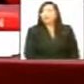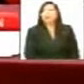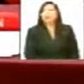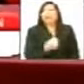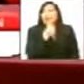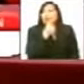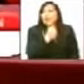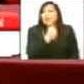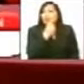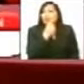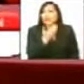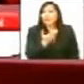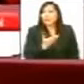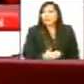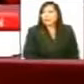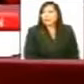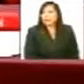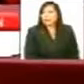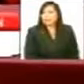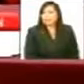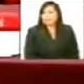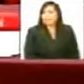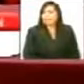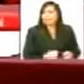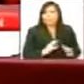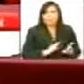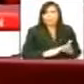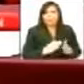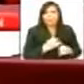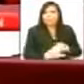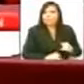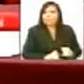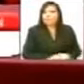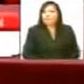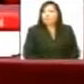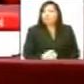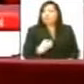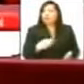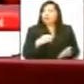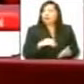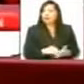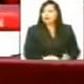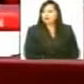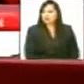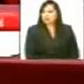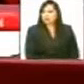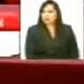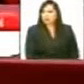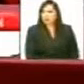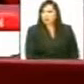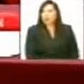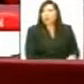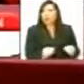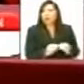noticia es que la comunidad internacional no está en posición de establecer